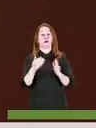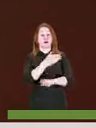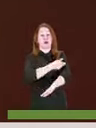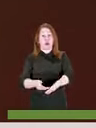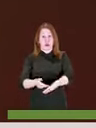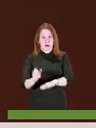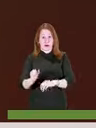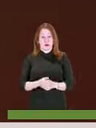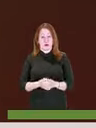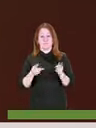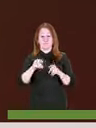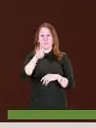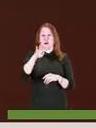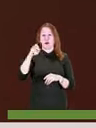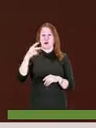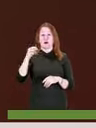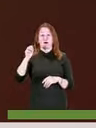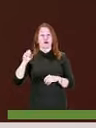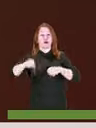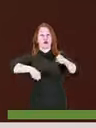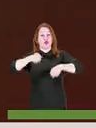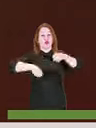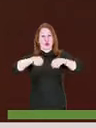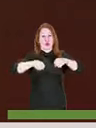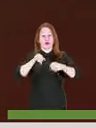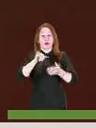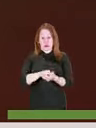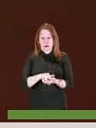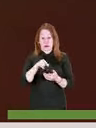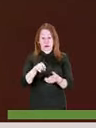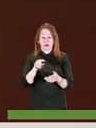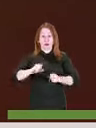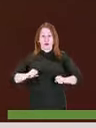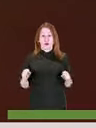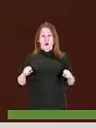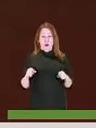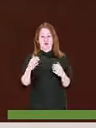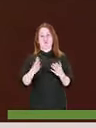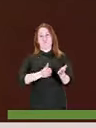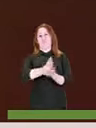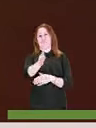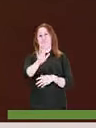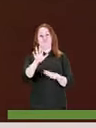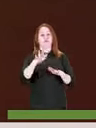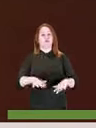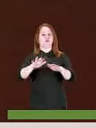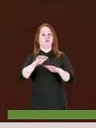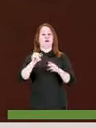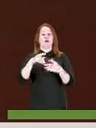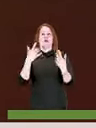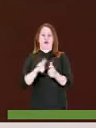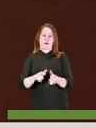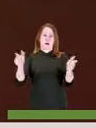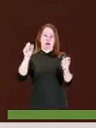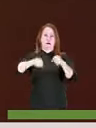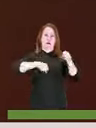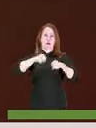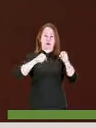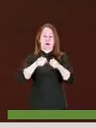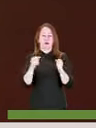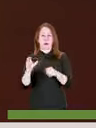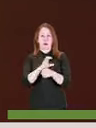99 kilómetros de ciclorruta. Las ciclorrutas en Bogotá es una obligación mantenerlas en buen estado, dado el gran número de usuarios de la bicicleta que transitan